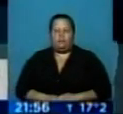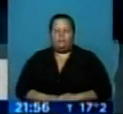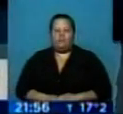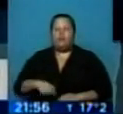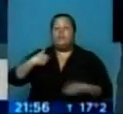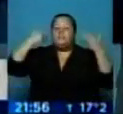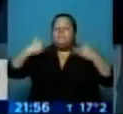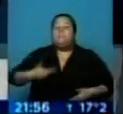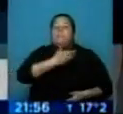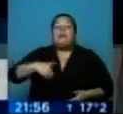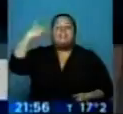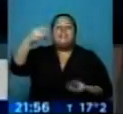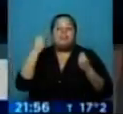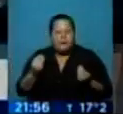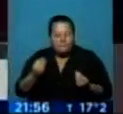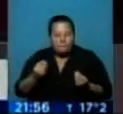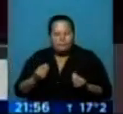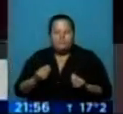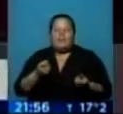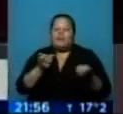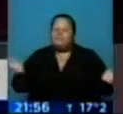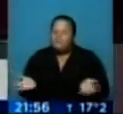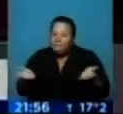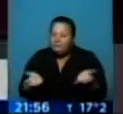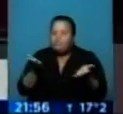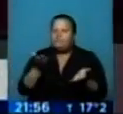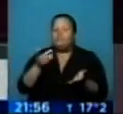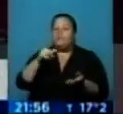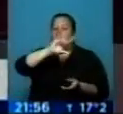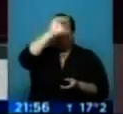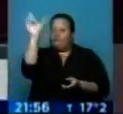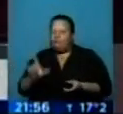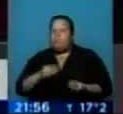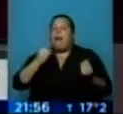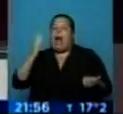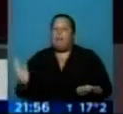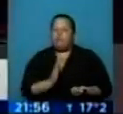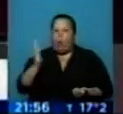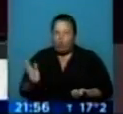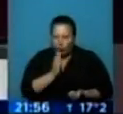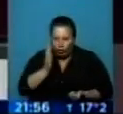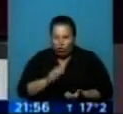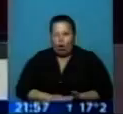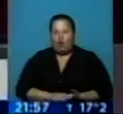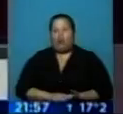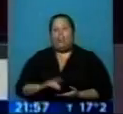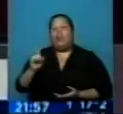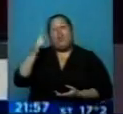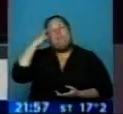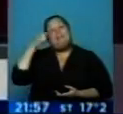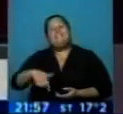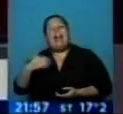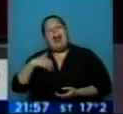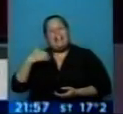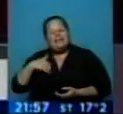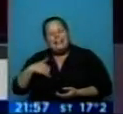Un presidente que fomente el federalismo productivo y que no mire al